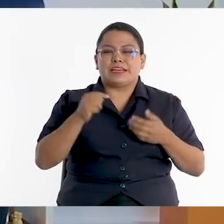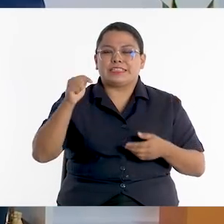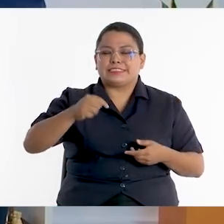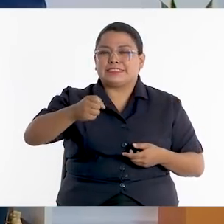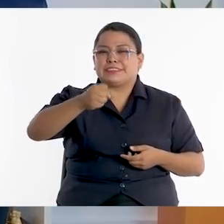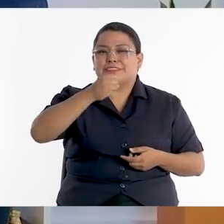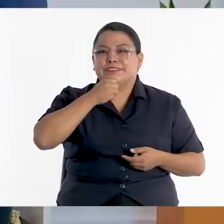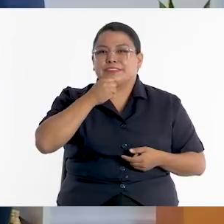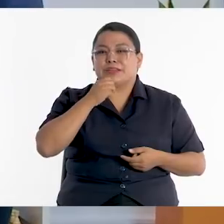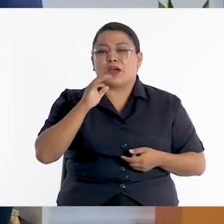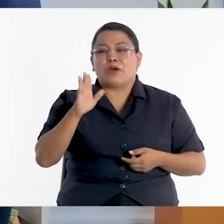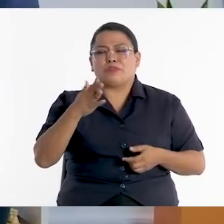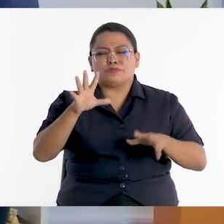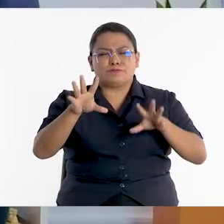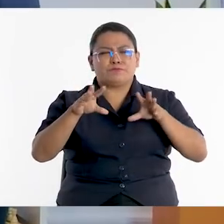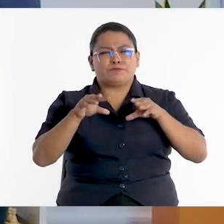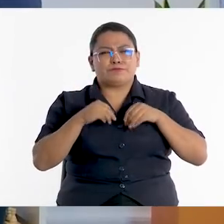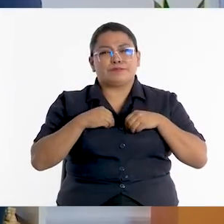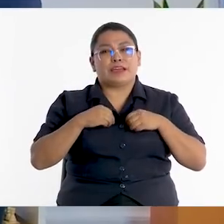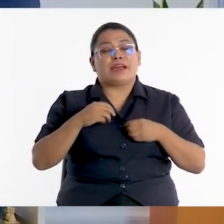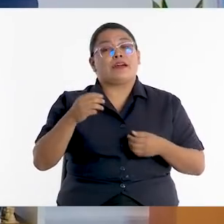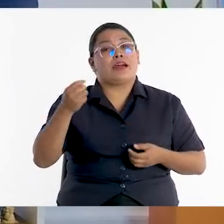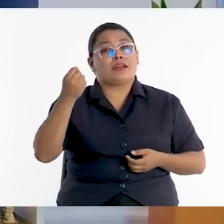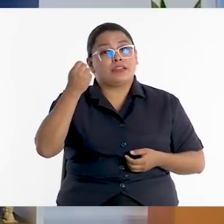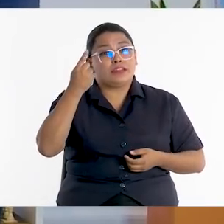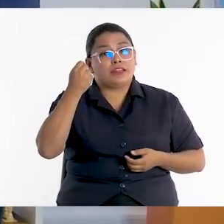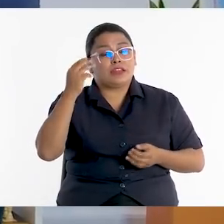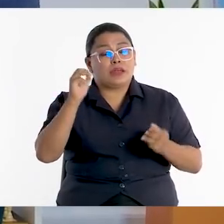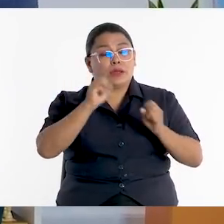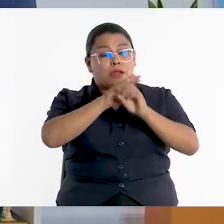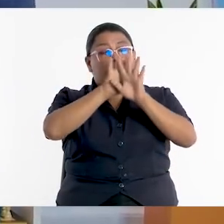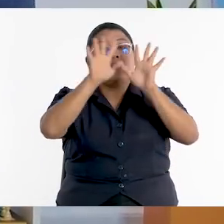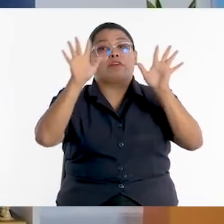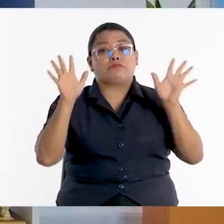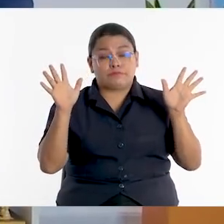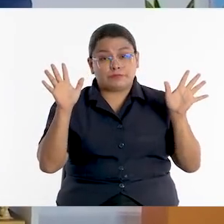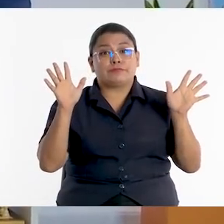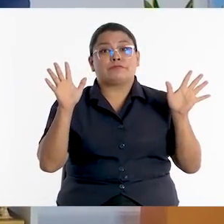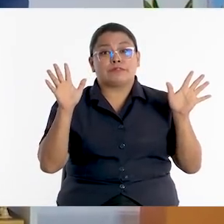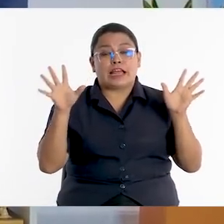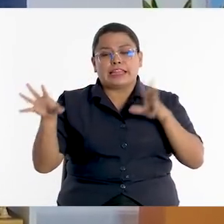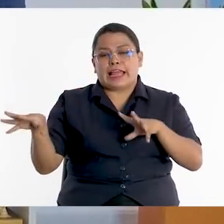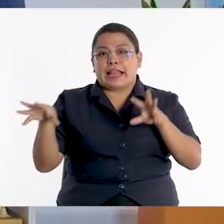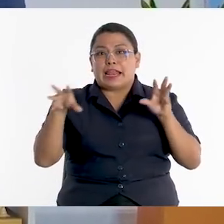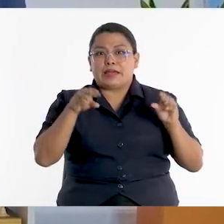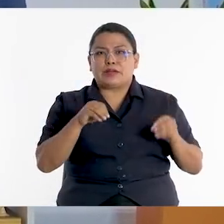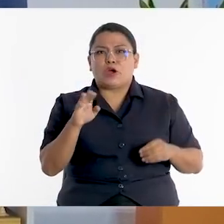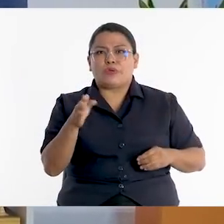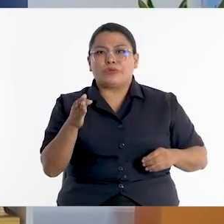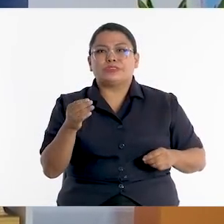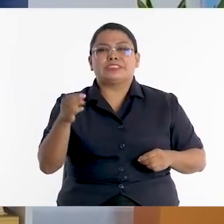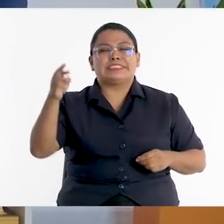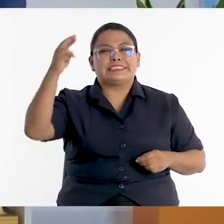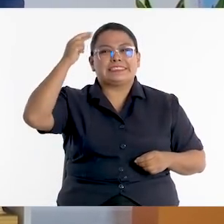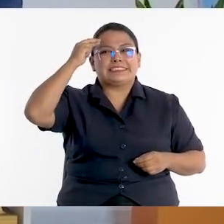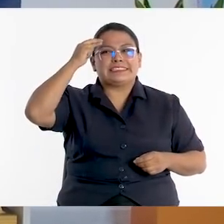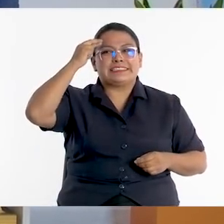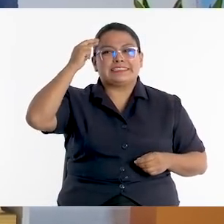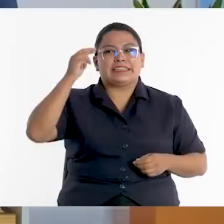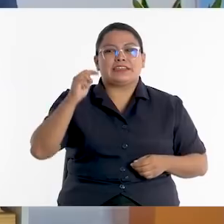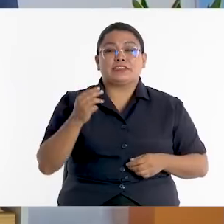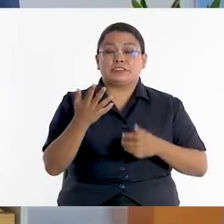Esperamos que esta información les sea de mucha utilidad, así van a tener un panorama mucho más amplio de la aplicación y el uso de las